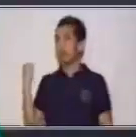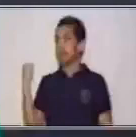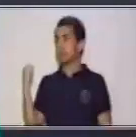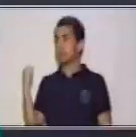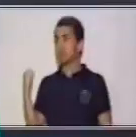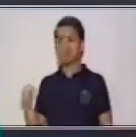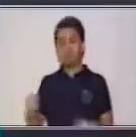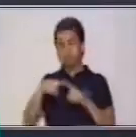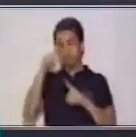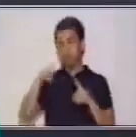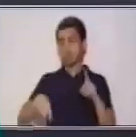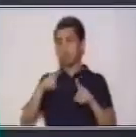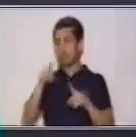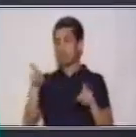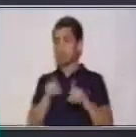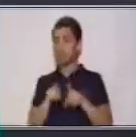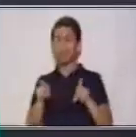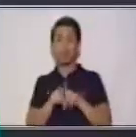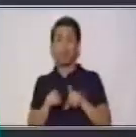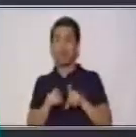y esto